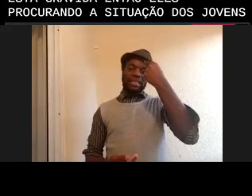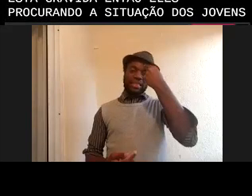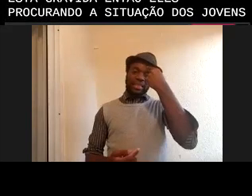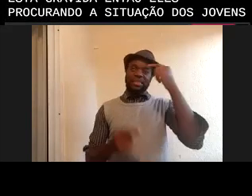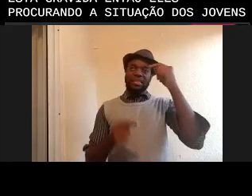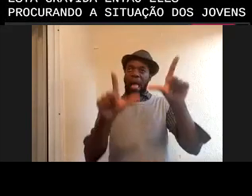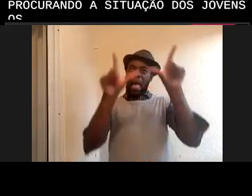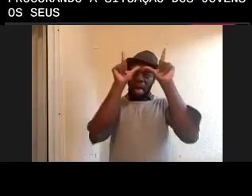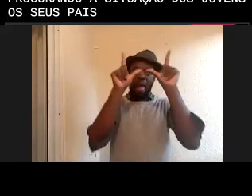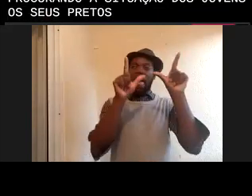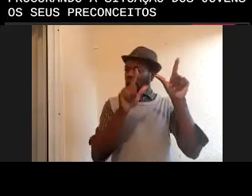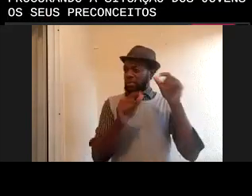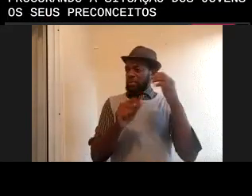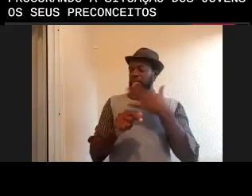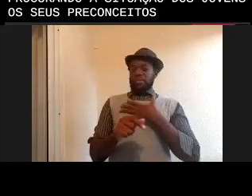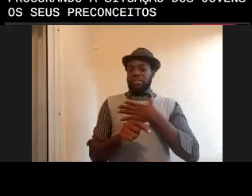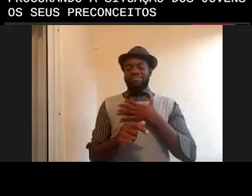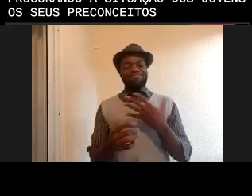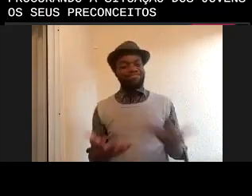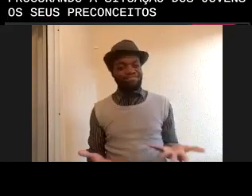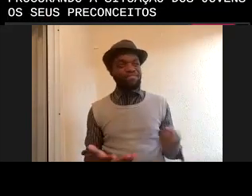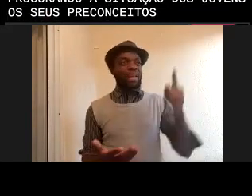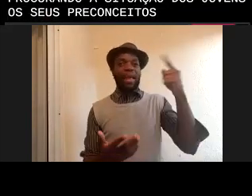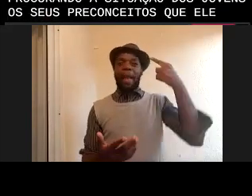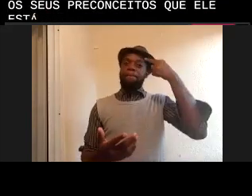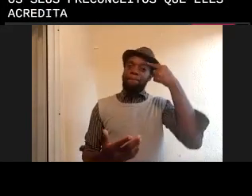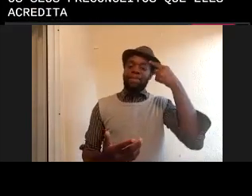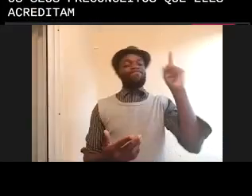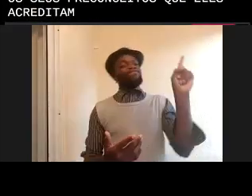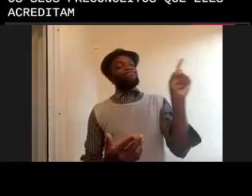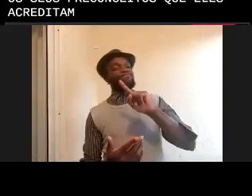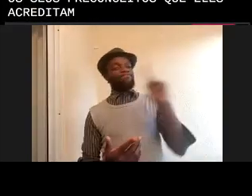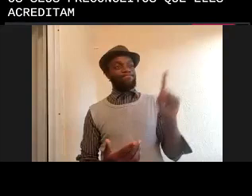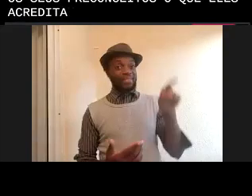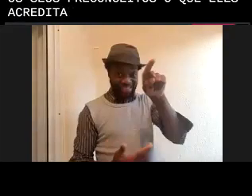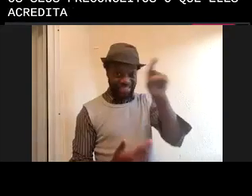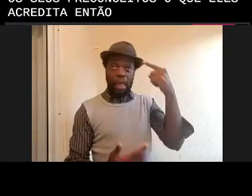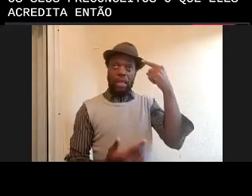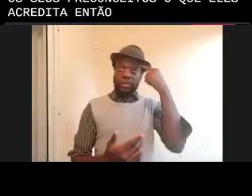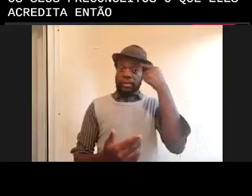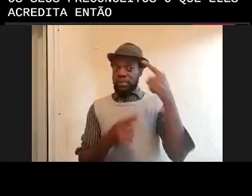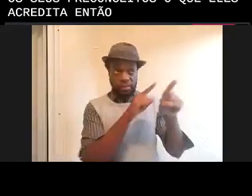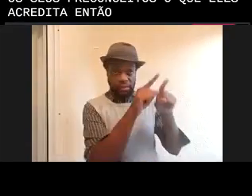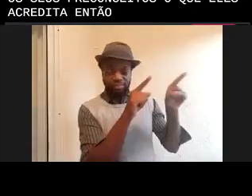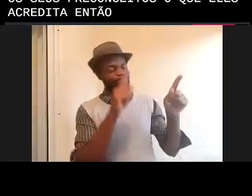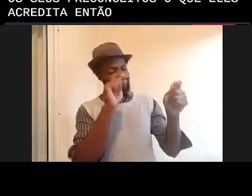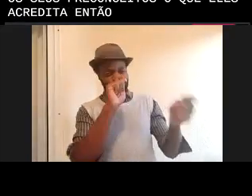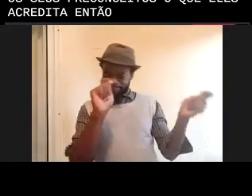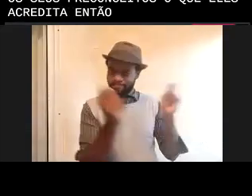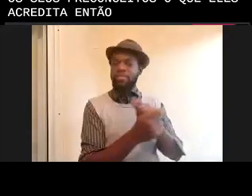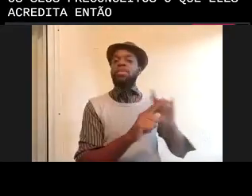prejuicios, ¿verdad? Por lo que ellos creen. Entonces, debe de existir en el sistema de